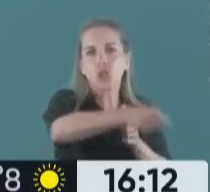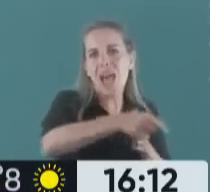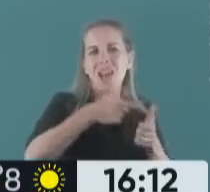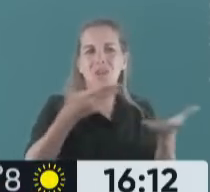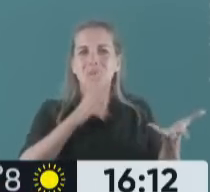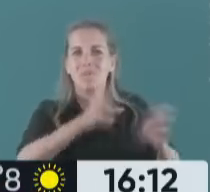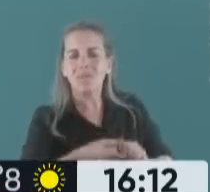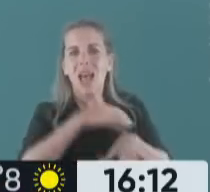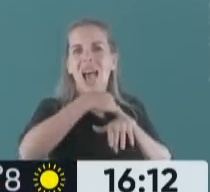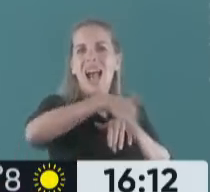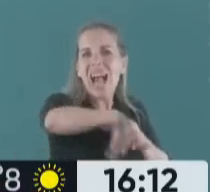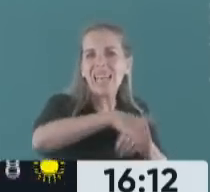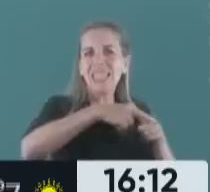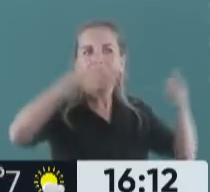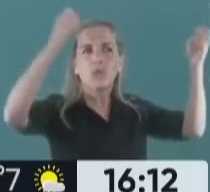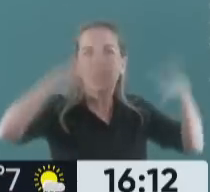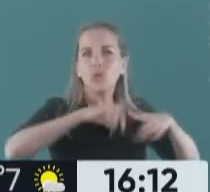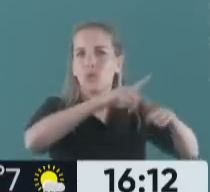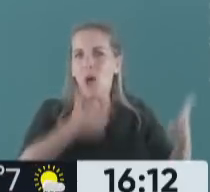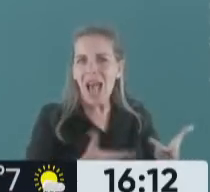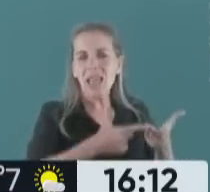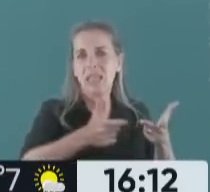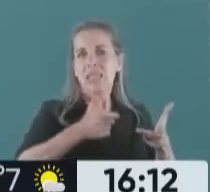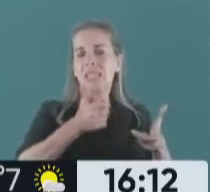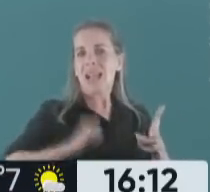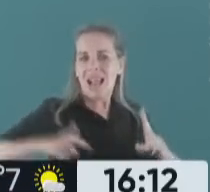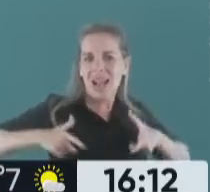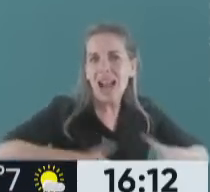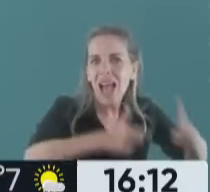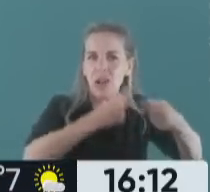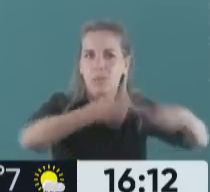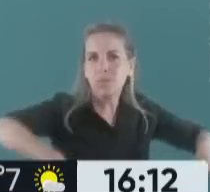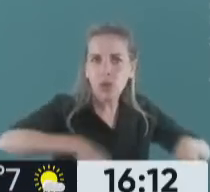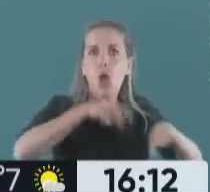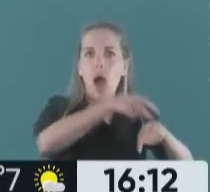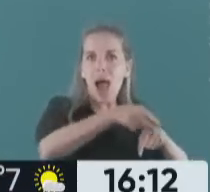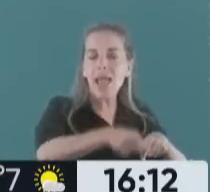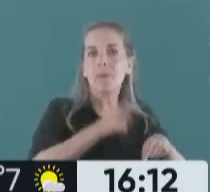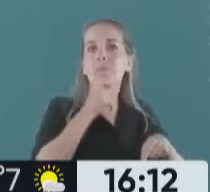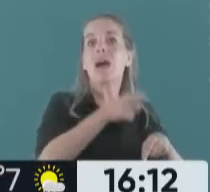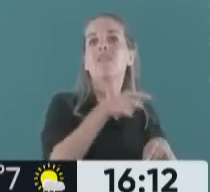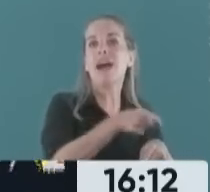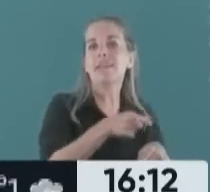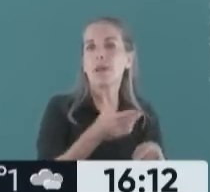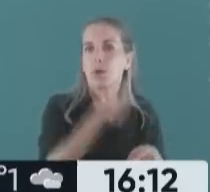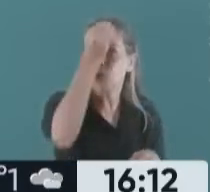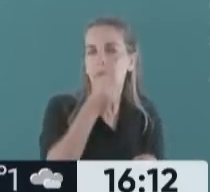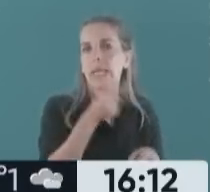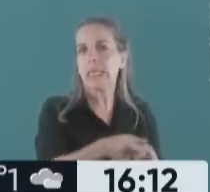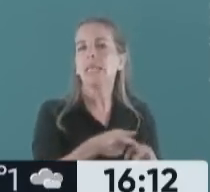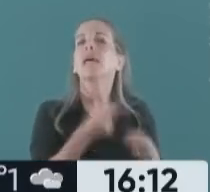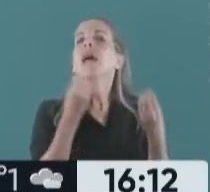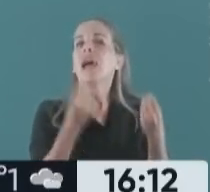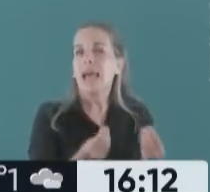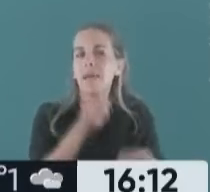donde faltan luces, donde faltan cloacas, es donde más fácil se puede insertar aquellos que